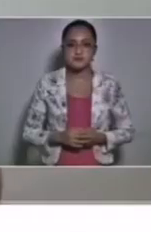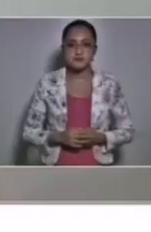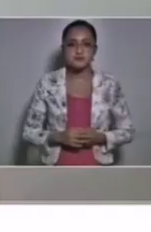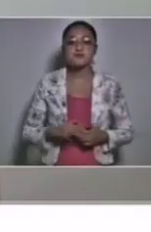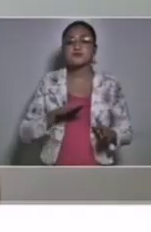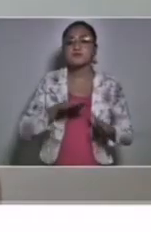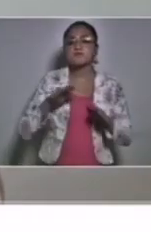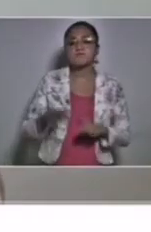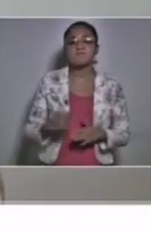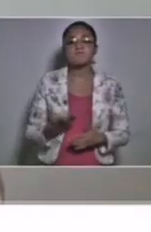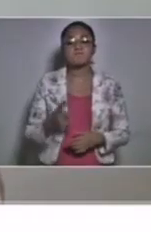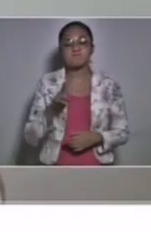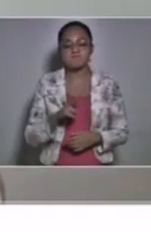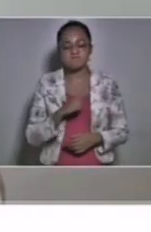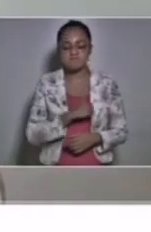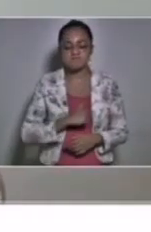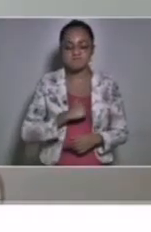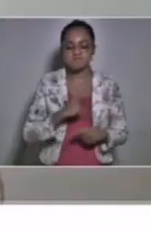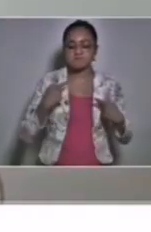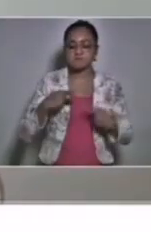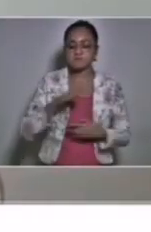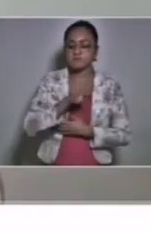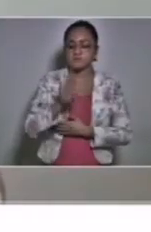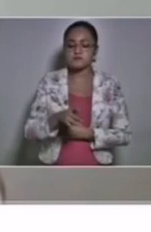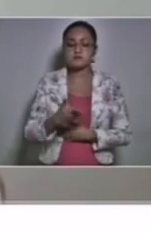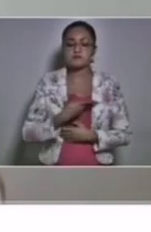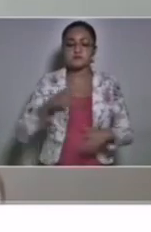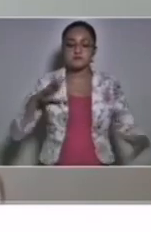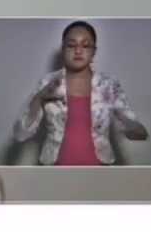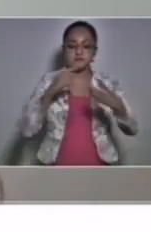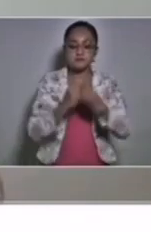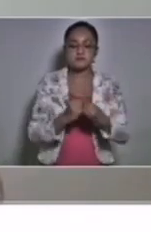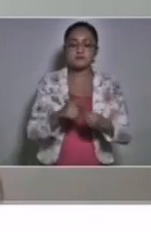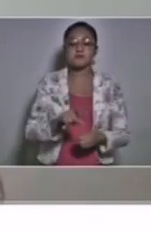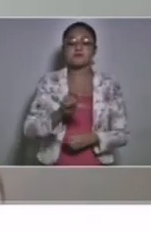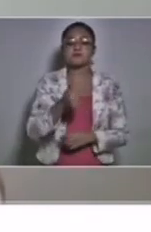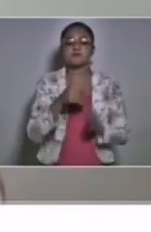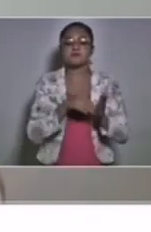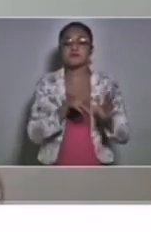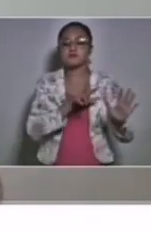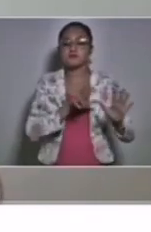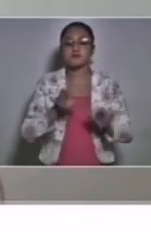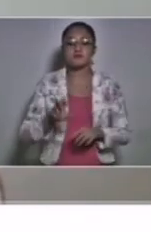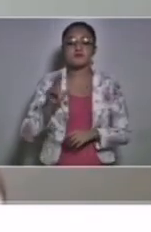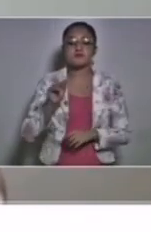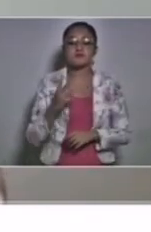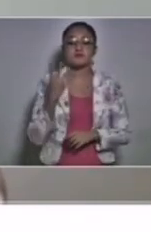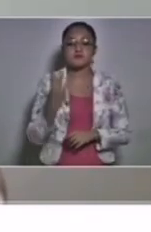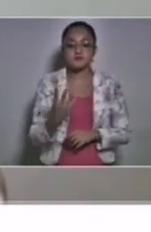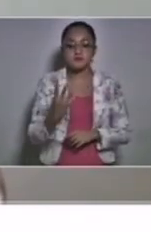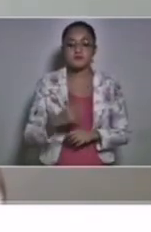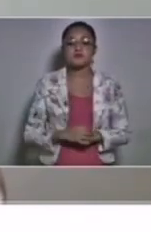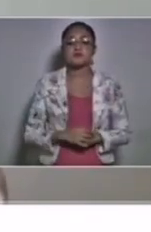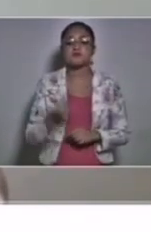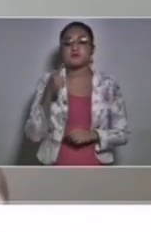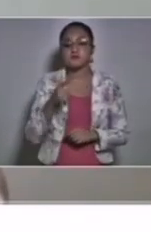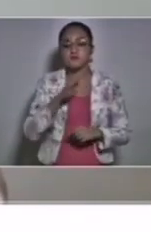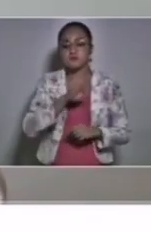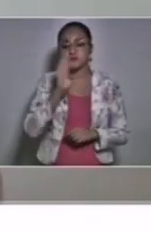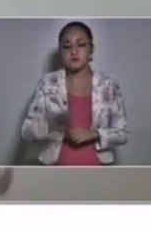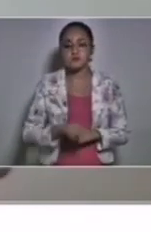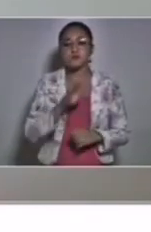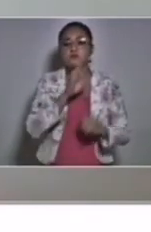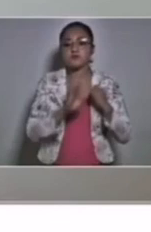en lo que respecta a lamentablemente a las defunciones tenemos un acumulado de 11 mil 884 7 defunciones